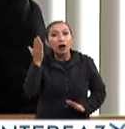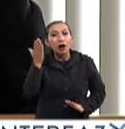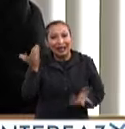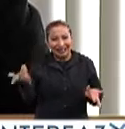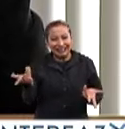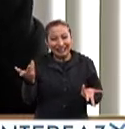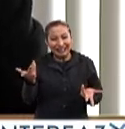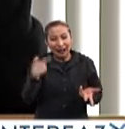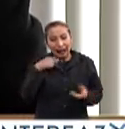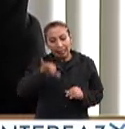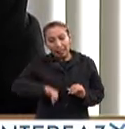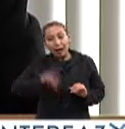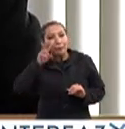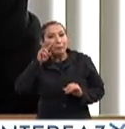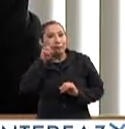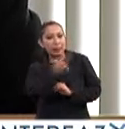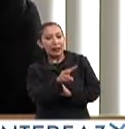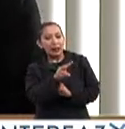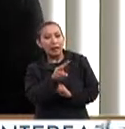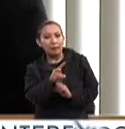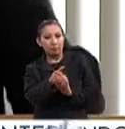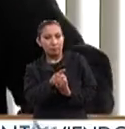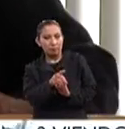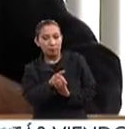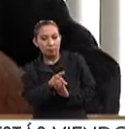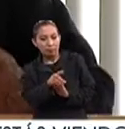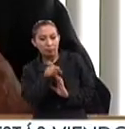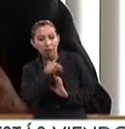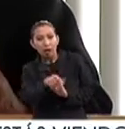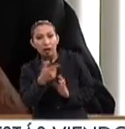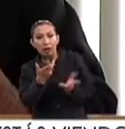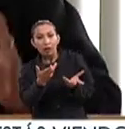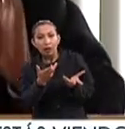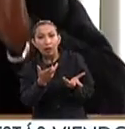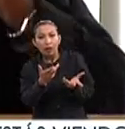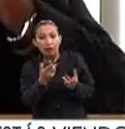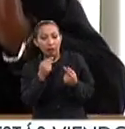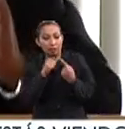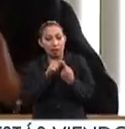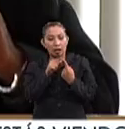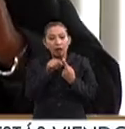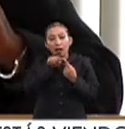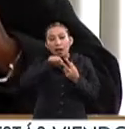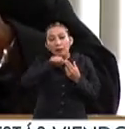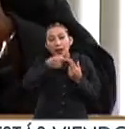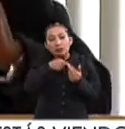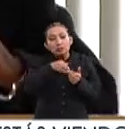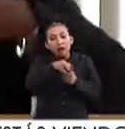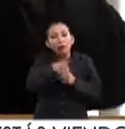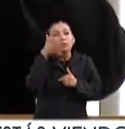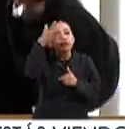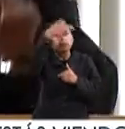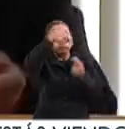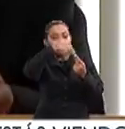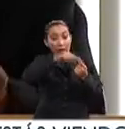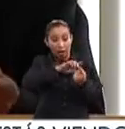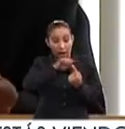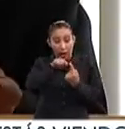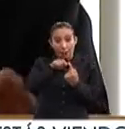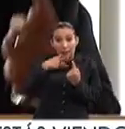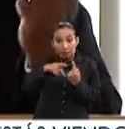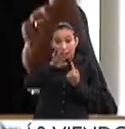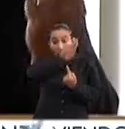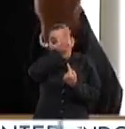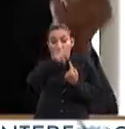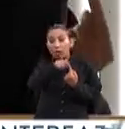ver entonces cómo lo que iba a marcar el destino después de la